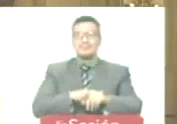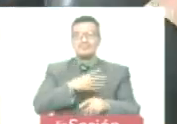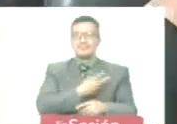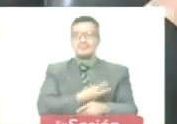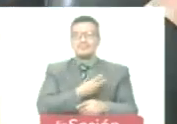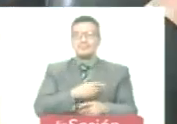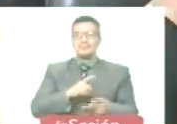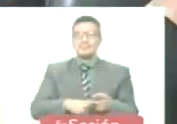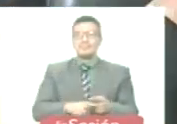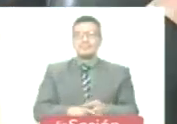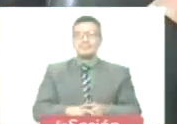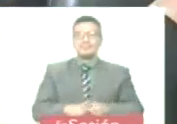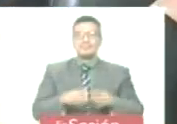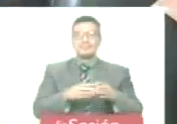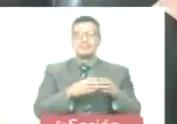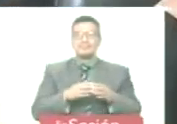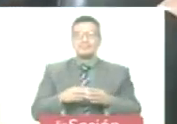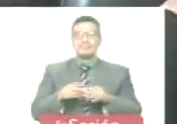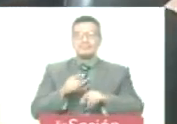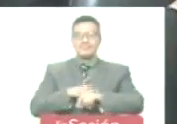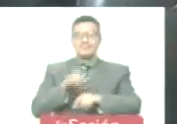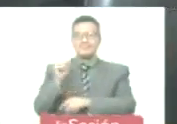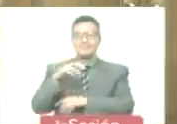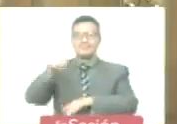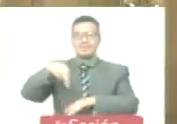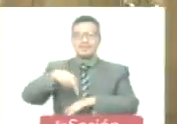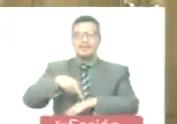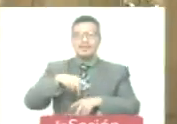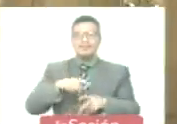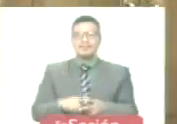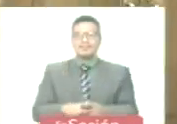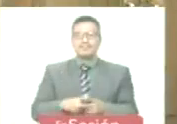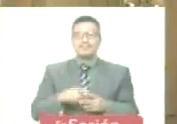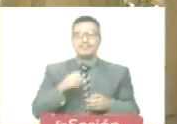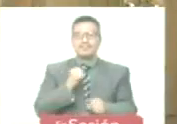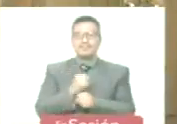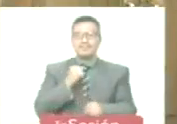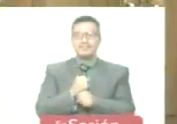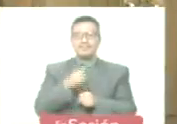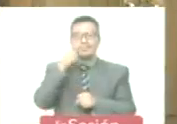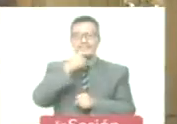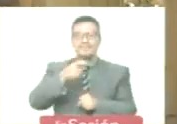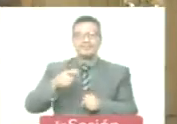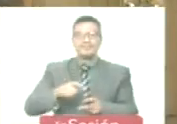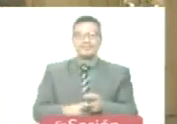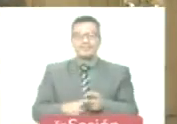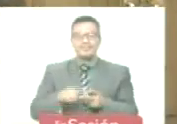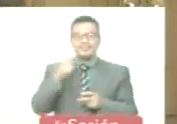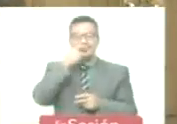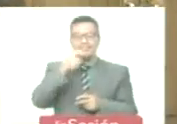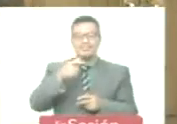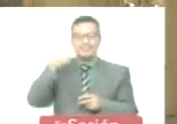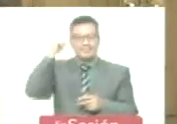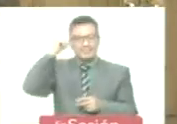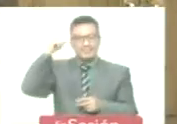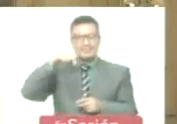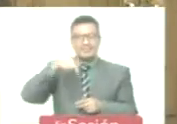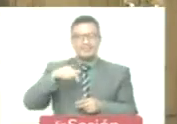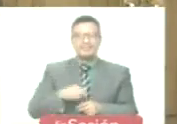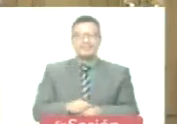materna. Y esta nueva Asamblea Nacional que llegó a trabajar por el pueblo y por el pueblo y que hoy demuestra